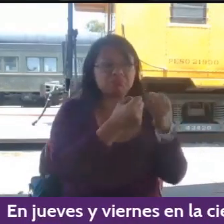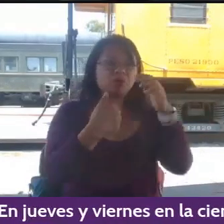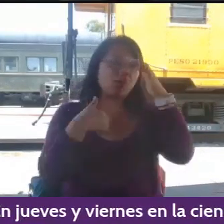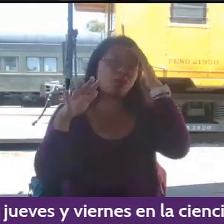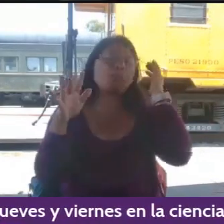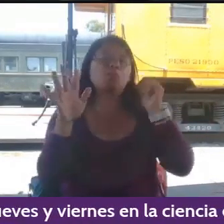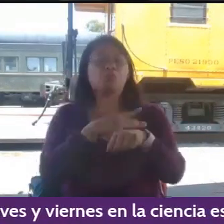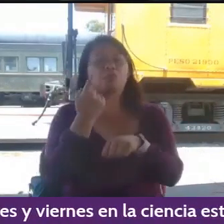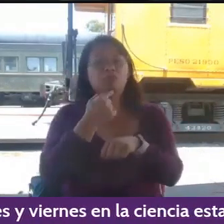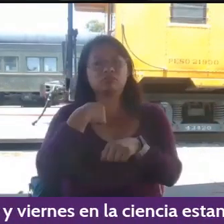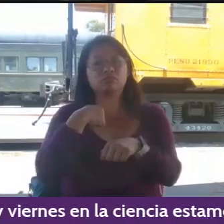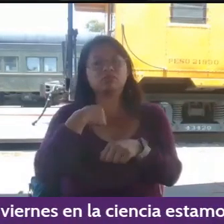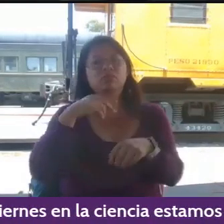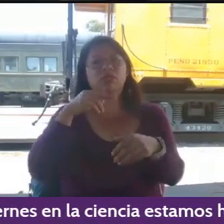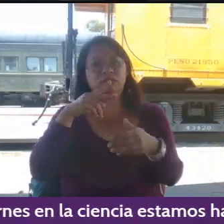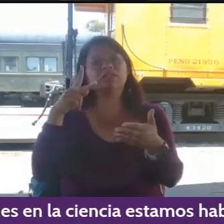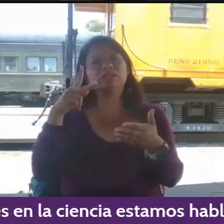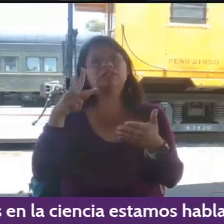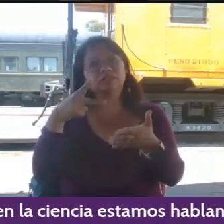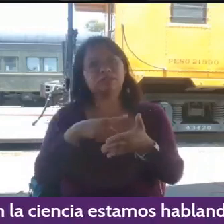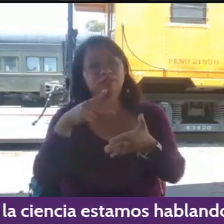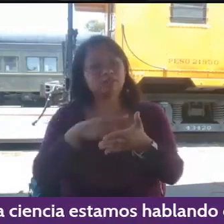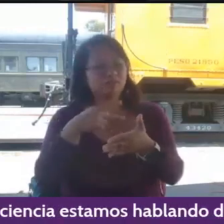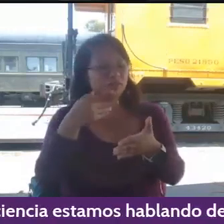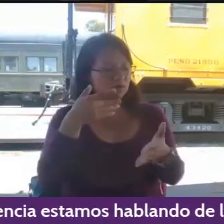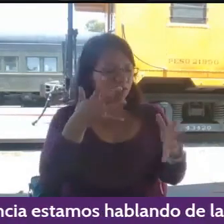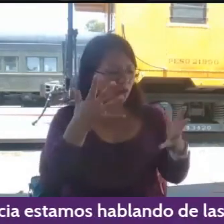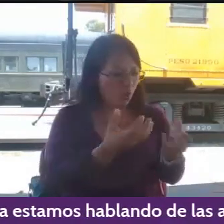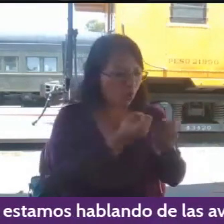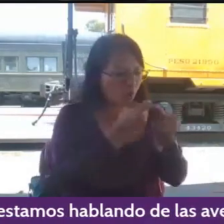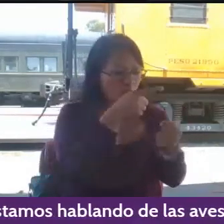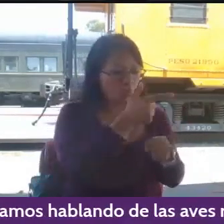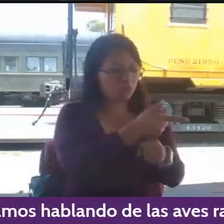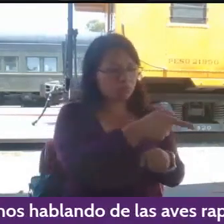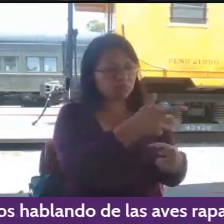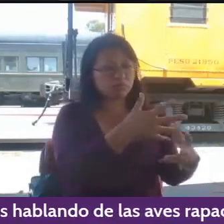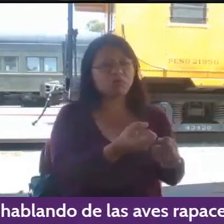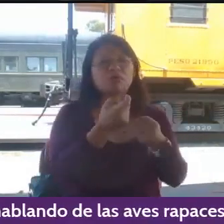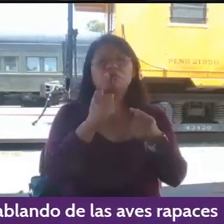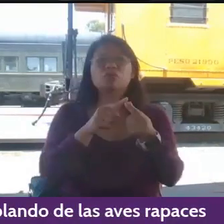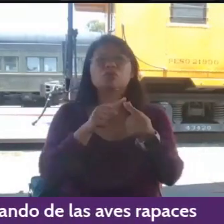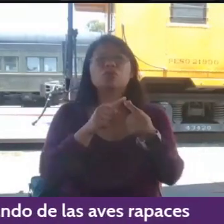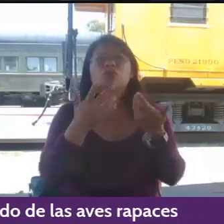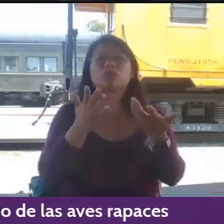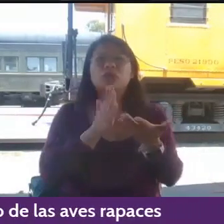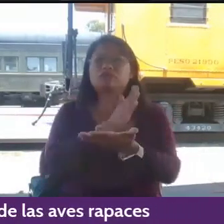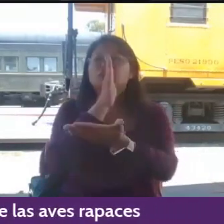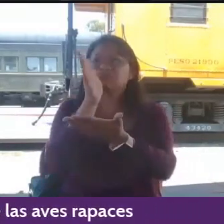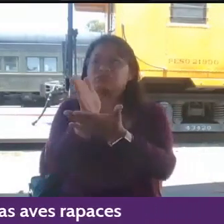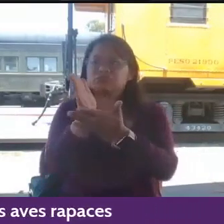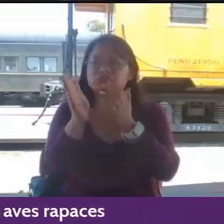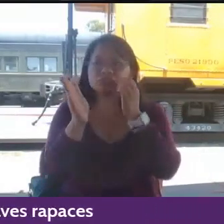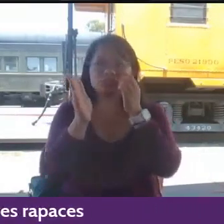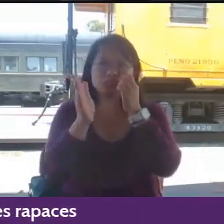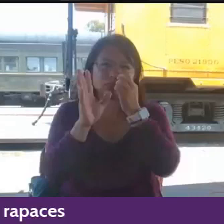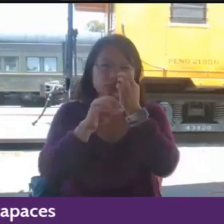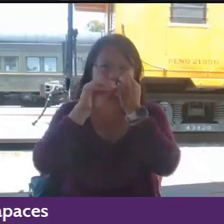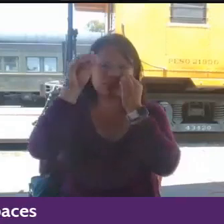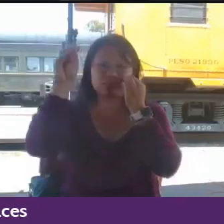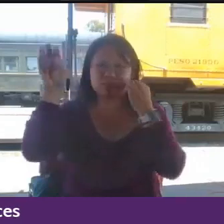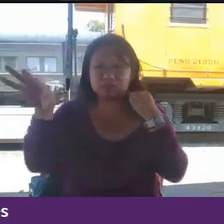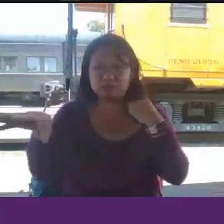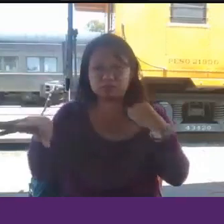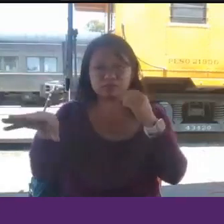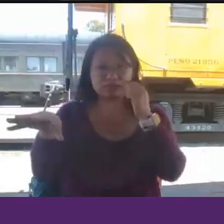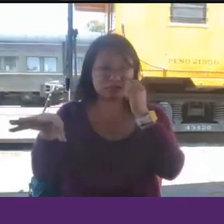encuentro pájaros y aves que están en peligro, ¿en dónde puedo, pues, irla, dejarla para